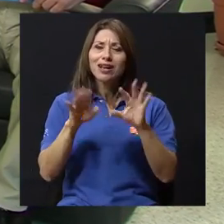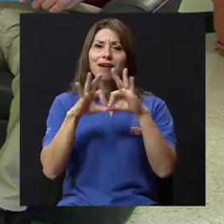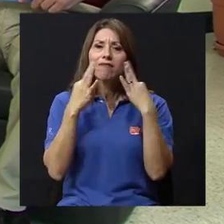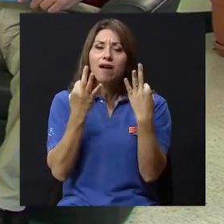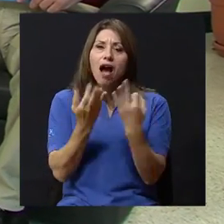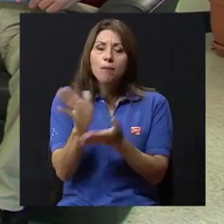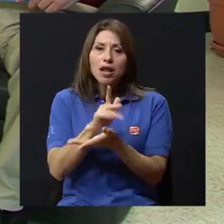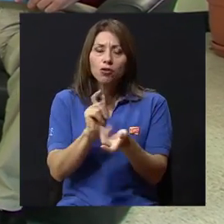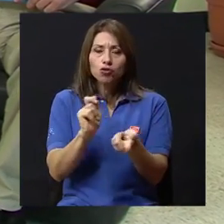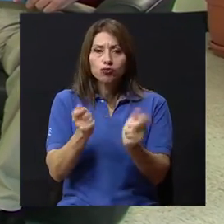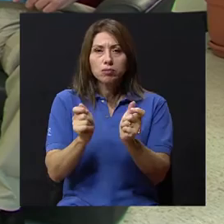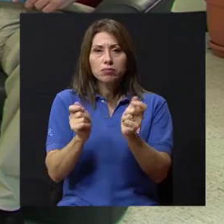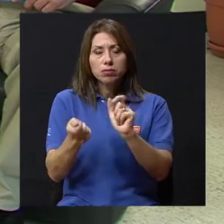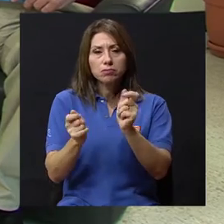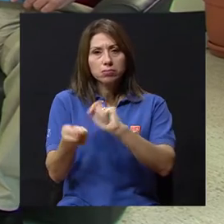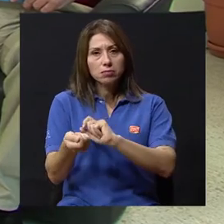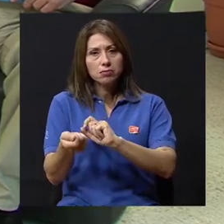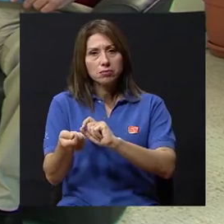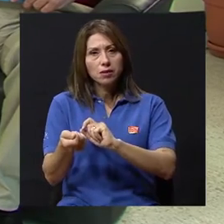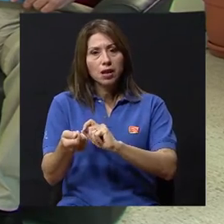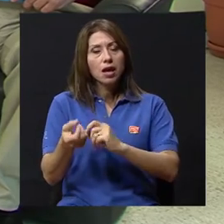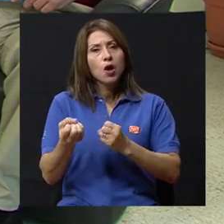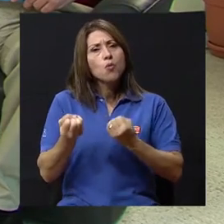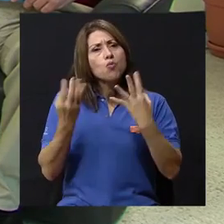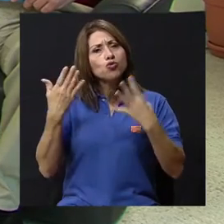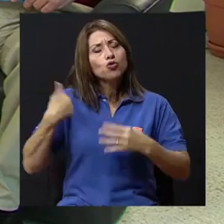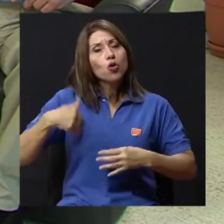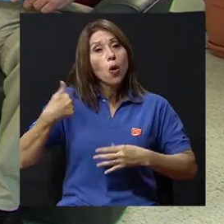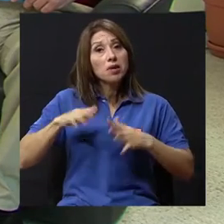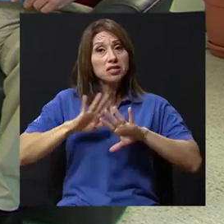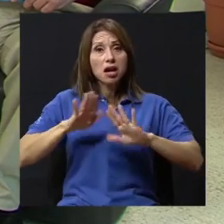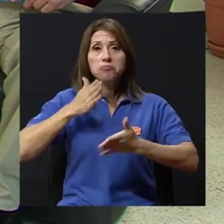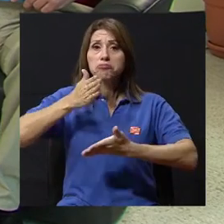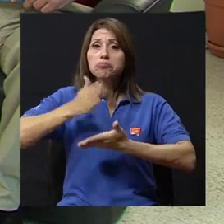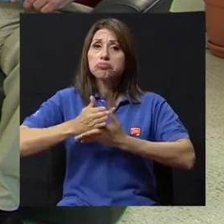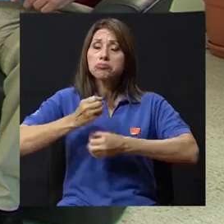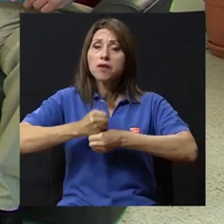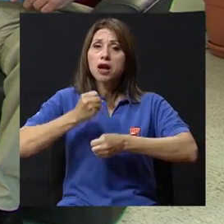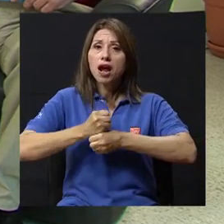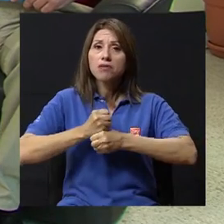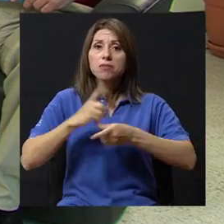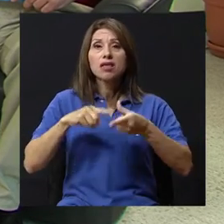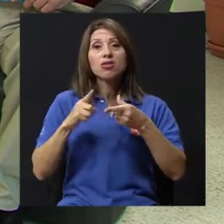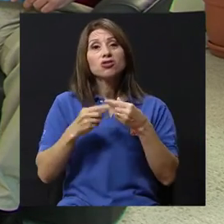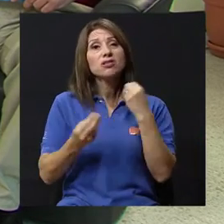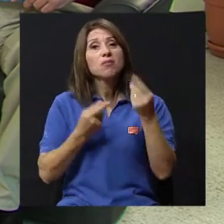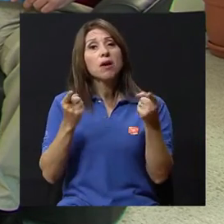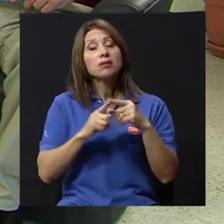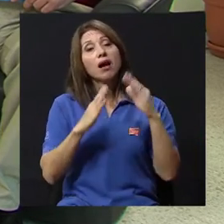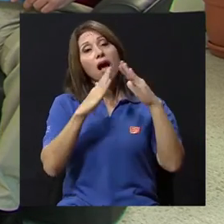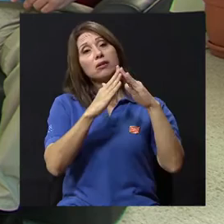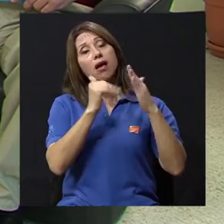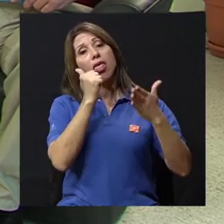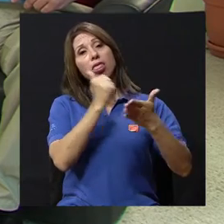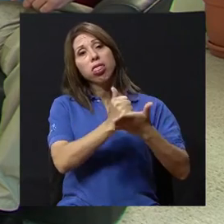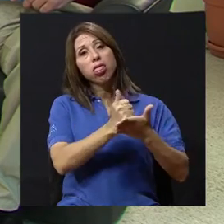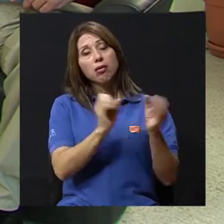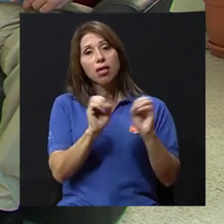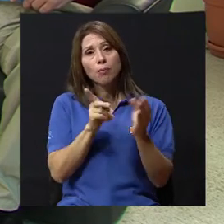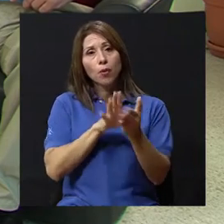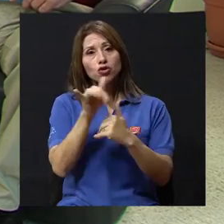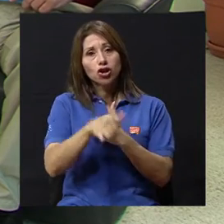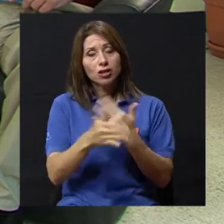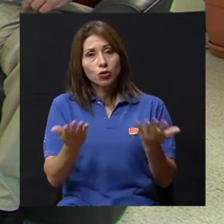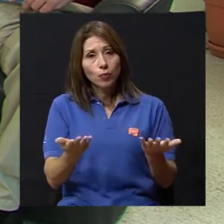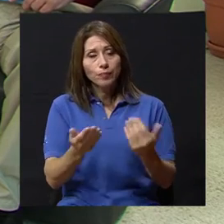hogar y por lo general, muchos hombres se jubilan y se descuidan, se meten en la casa sin ningún proyecto. Y don